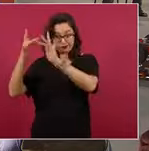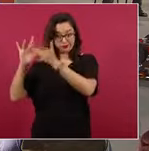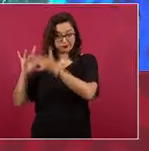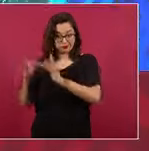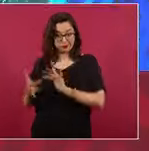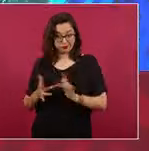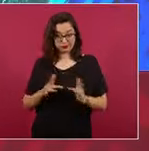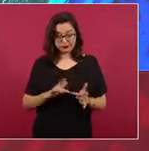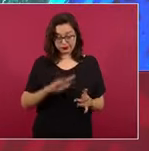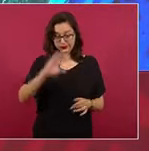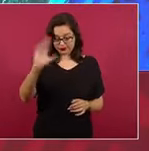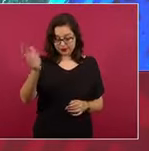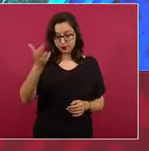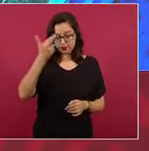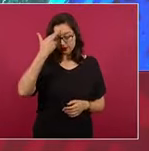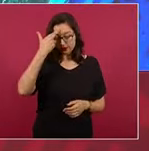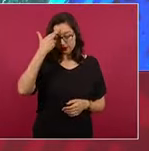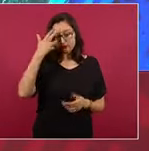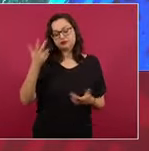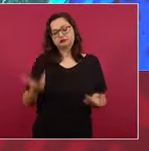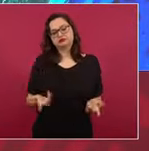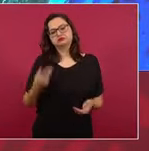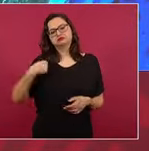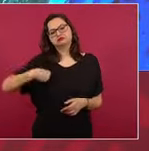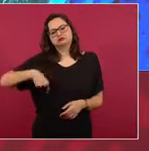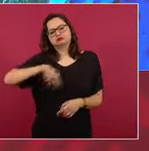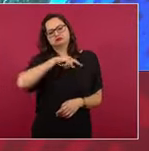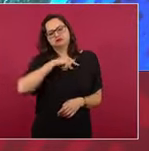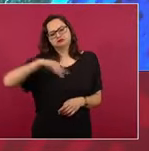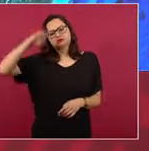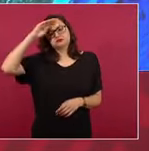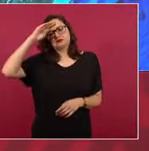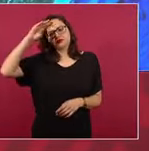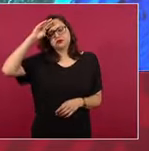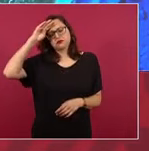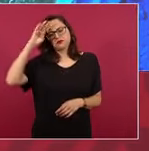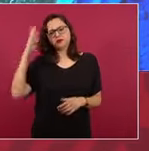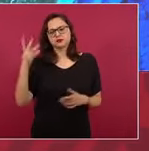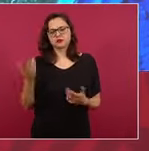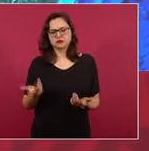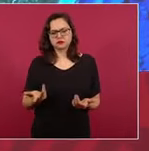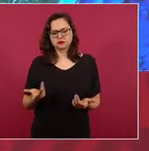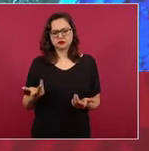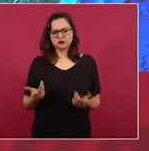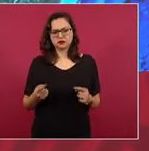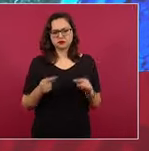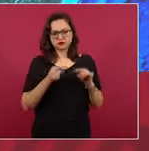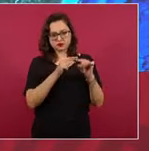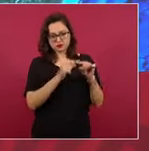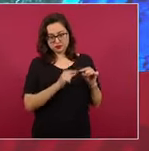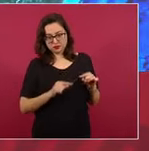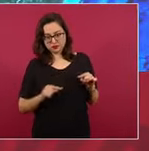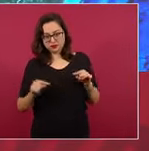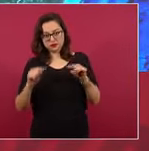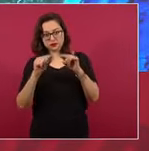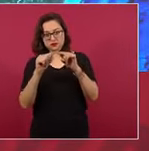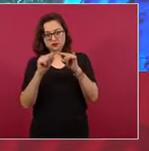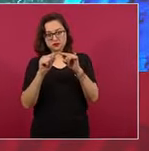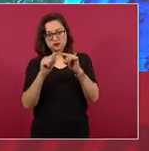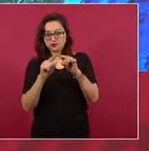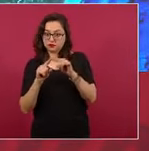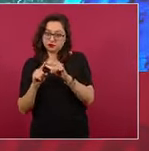Entonces, lo que buscábamos, lo que pensamos es, a ver, de aquí, en vez de ir a